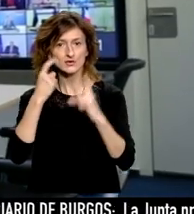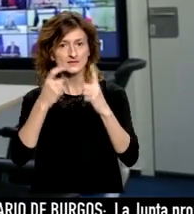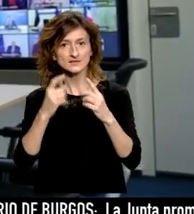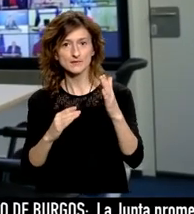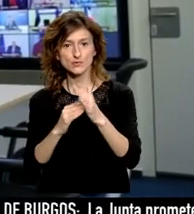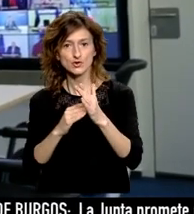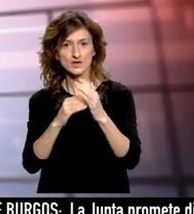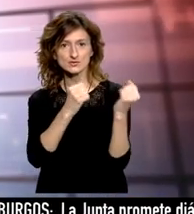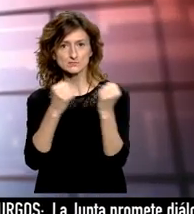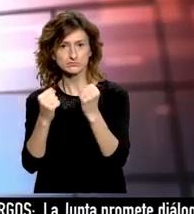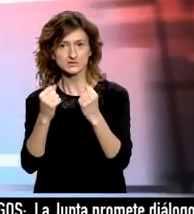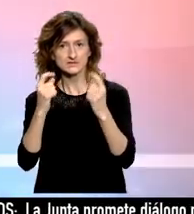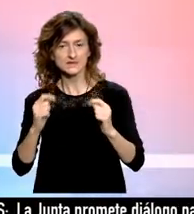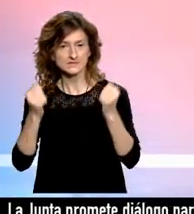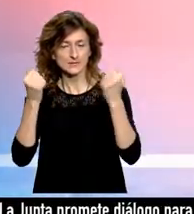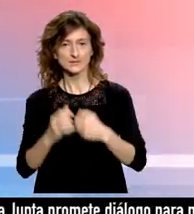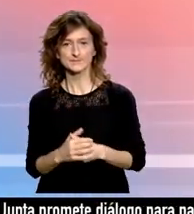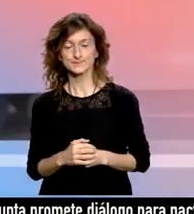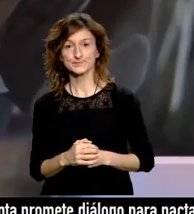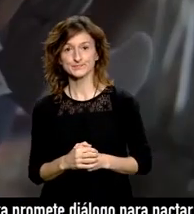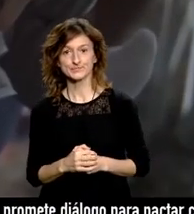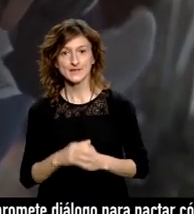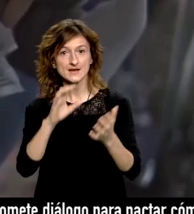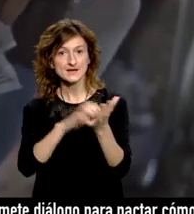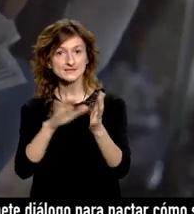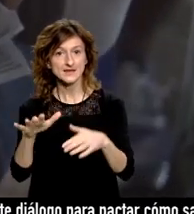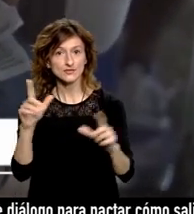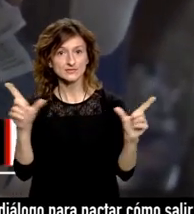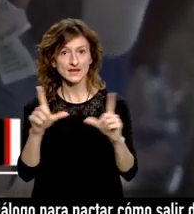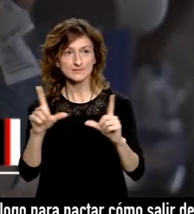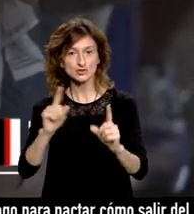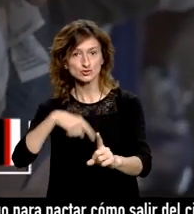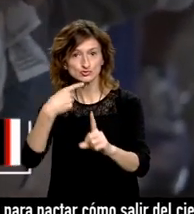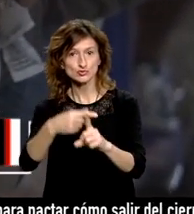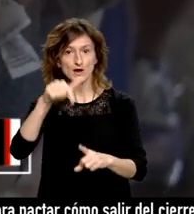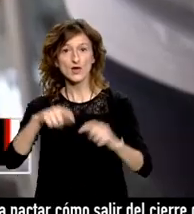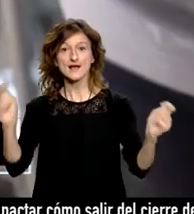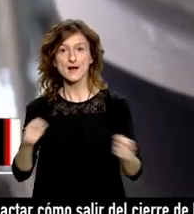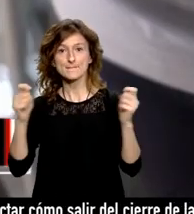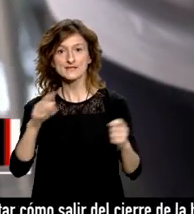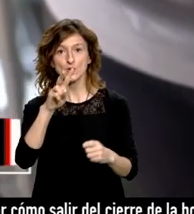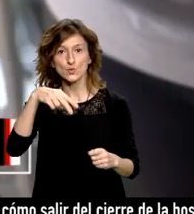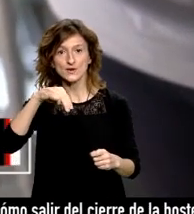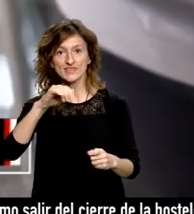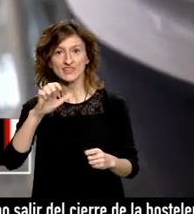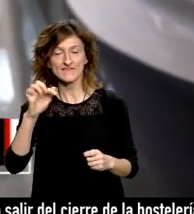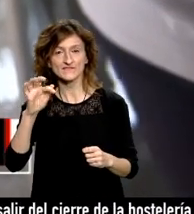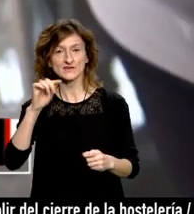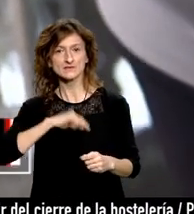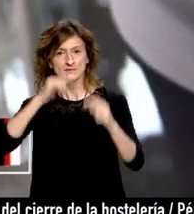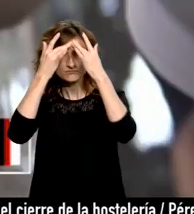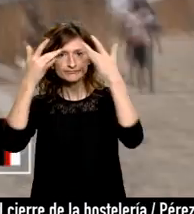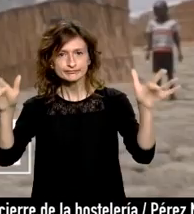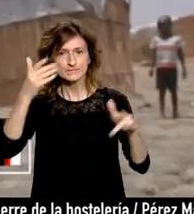este bloqueo institucional. En Castilla y León Televisión nos sumamos hoy a la campaña de UNICEF para concienciar sobre